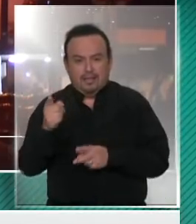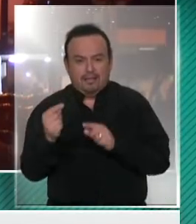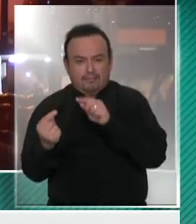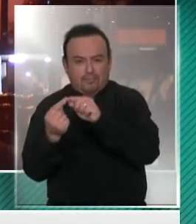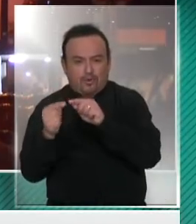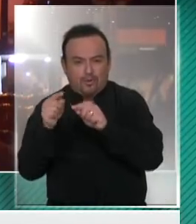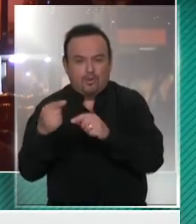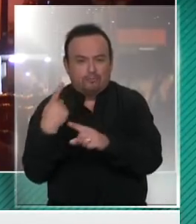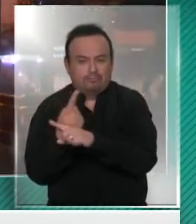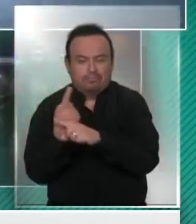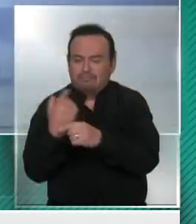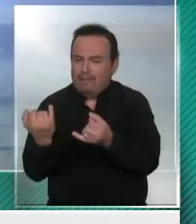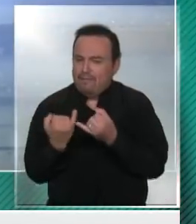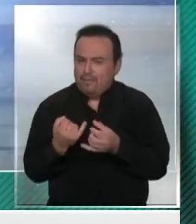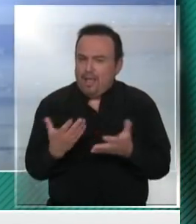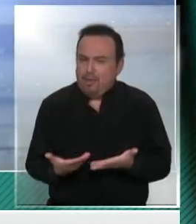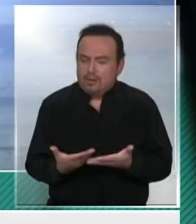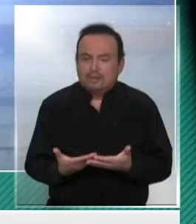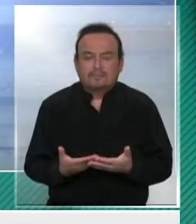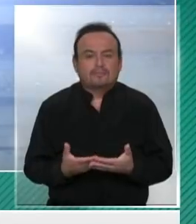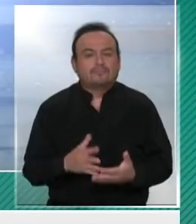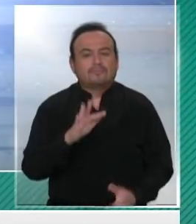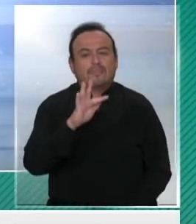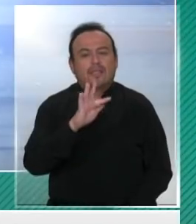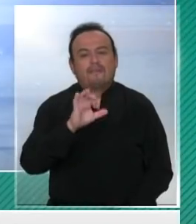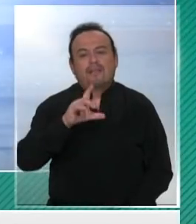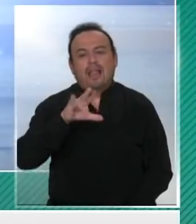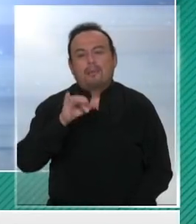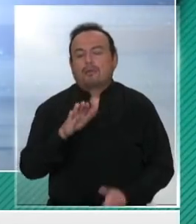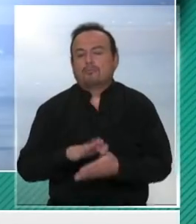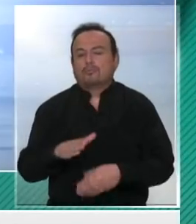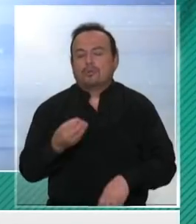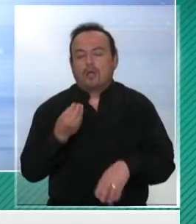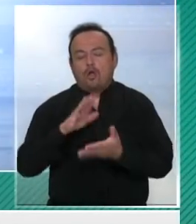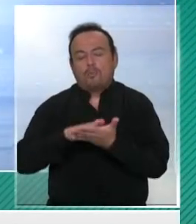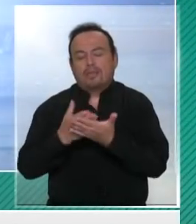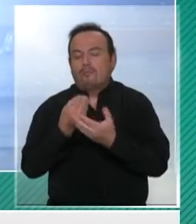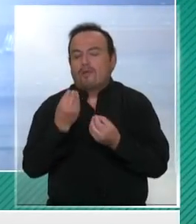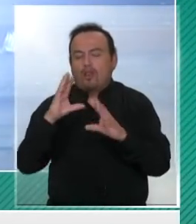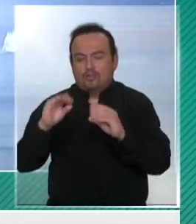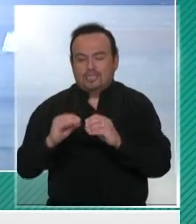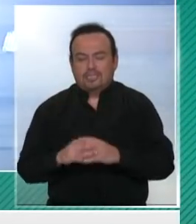conversando con él esta noche para actualizar información. Felipe, voy contigo. ¿Cómo estás? Buenas noches.